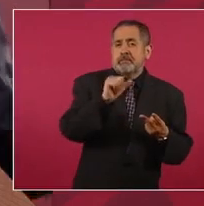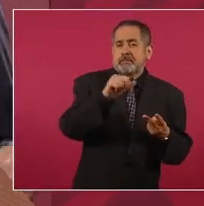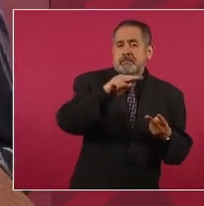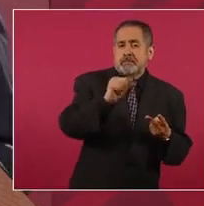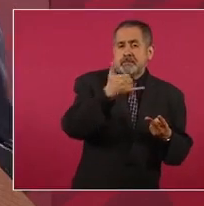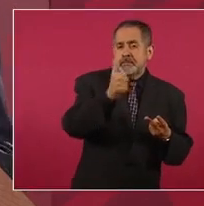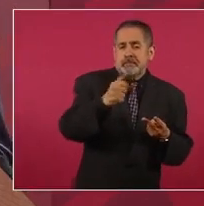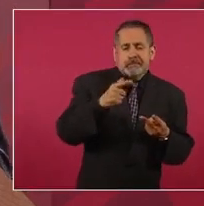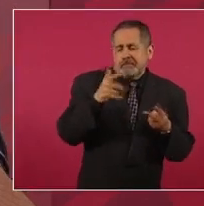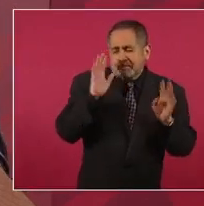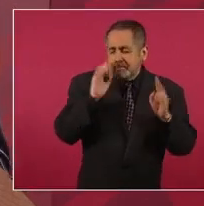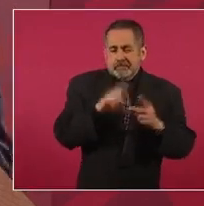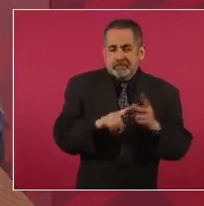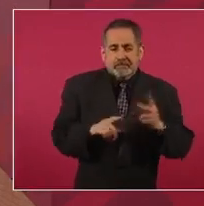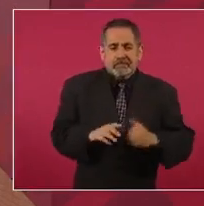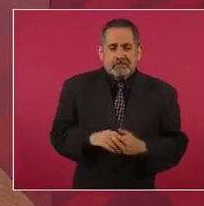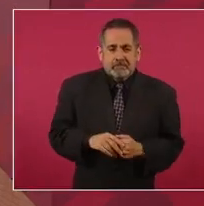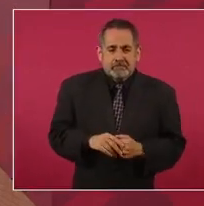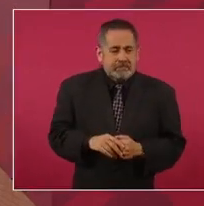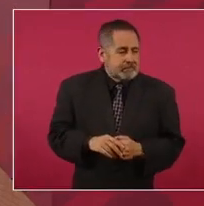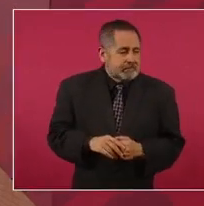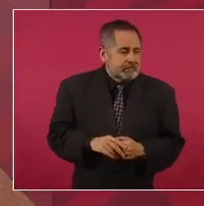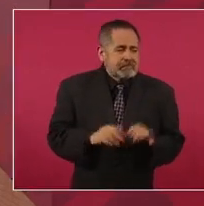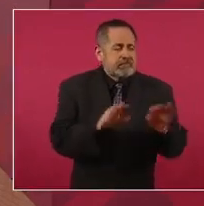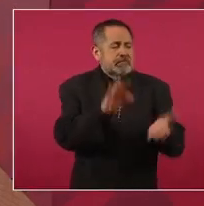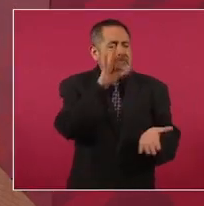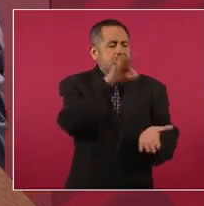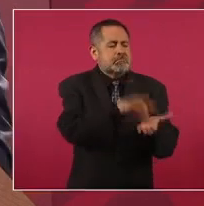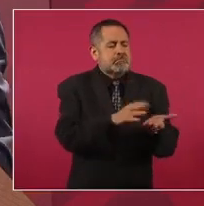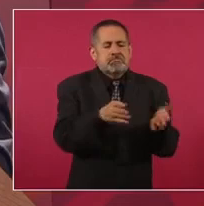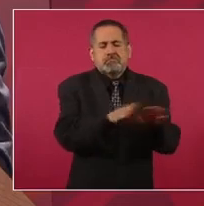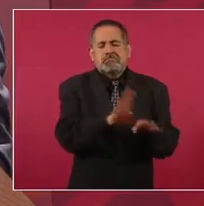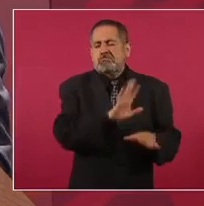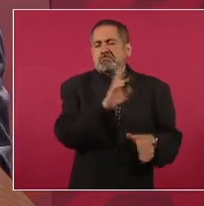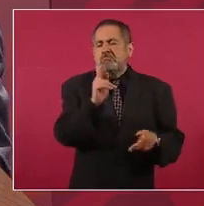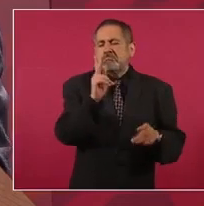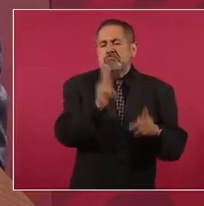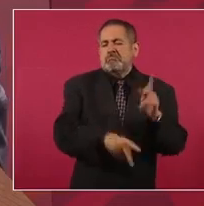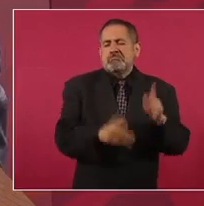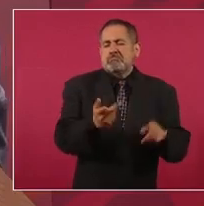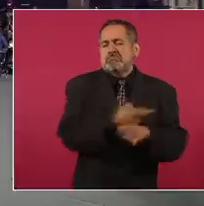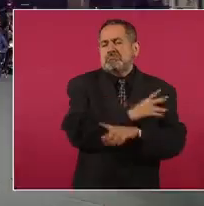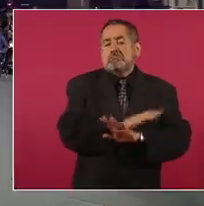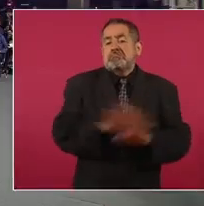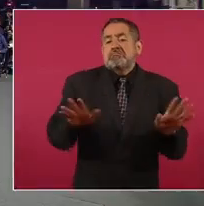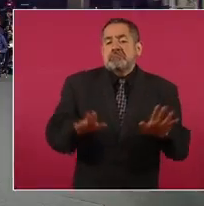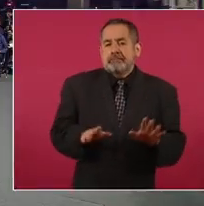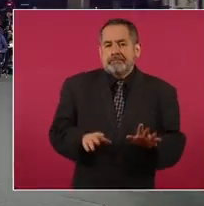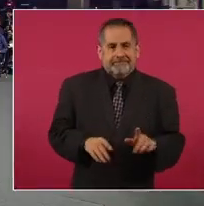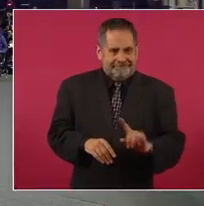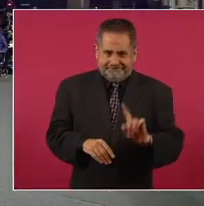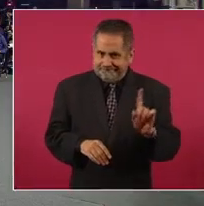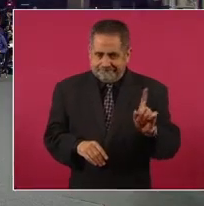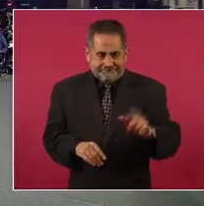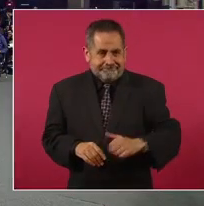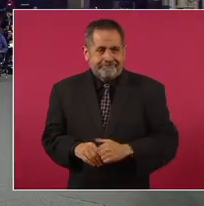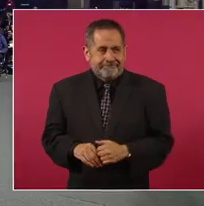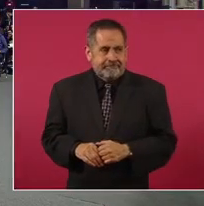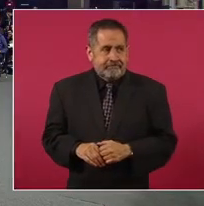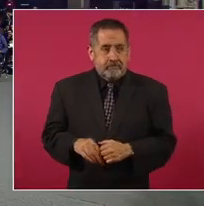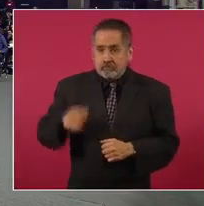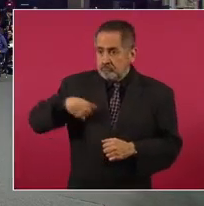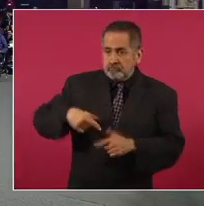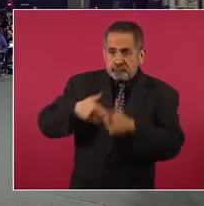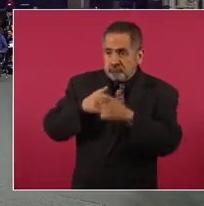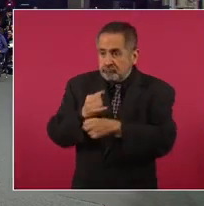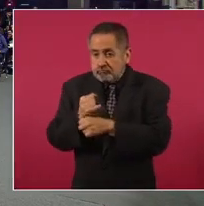Anaya, pues le hubiesen dado carpetazo al asunto. No estaríamos en lo